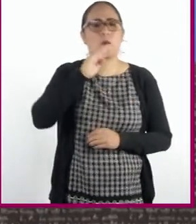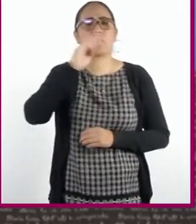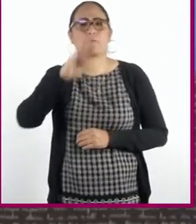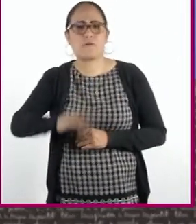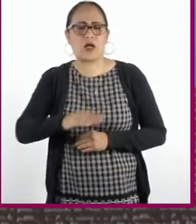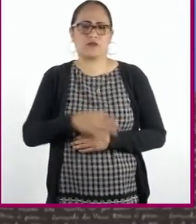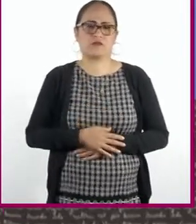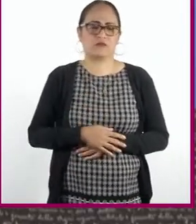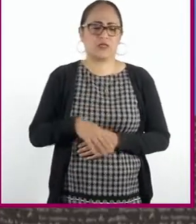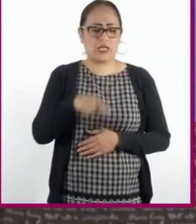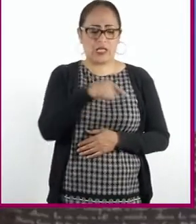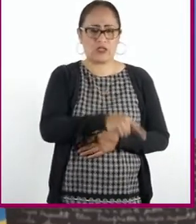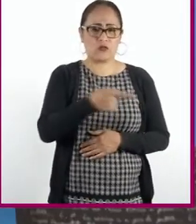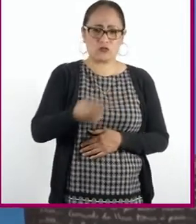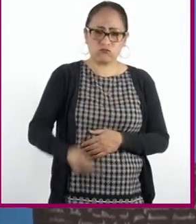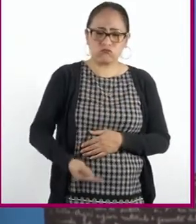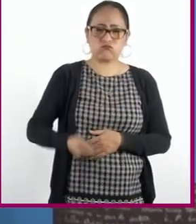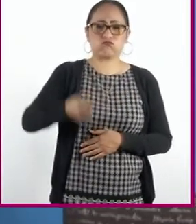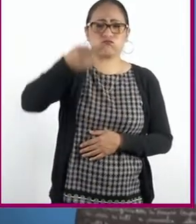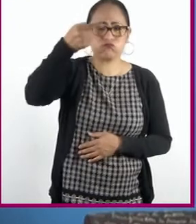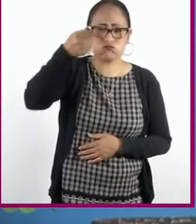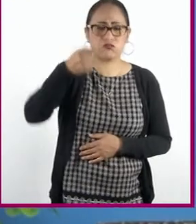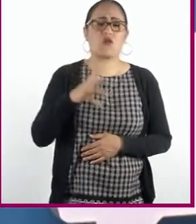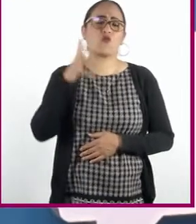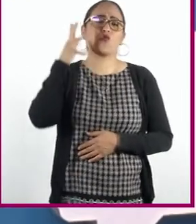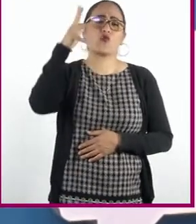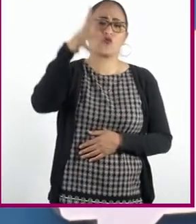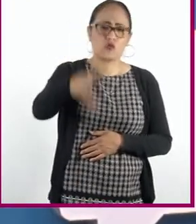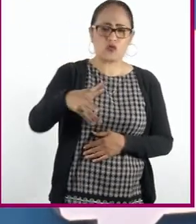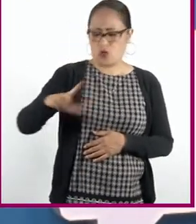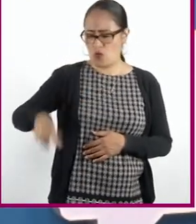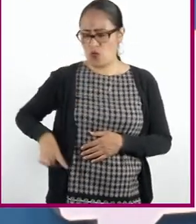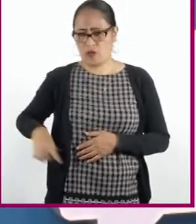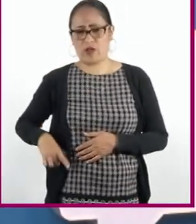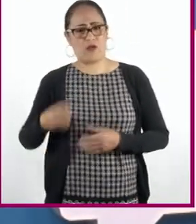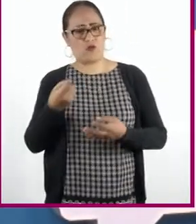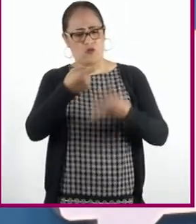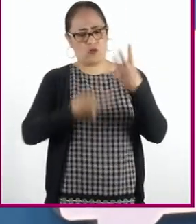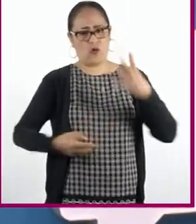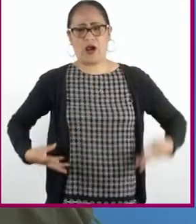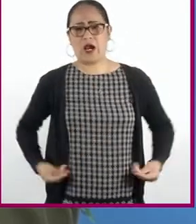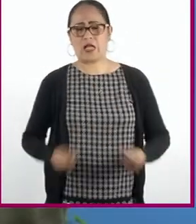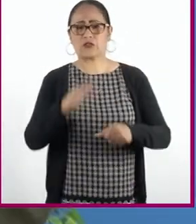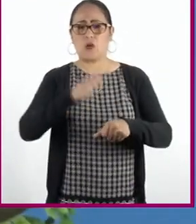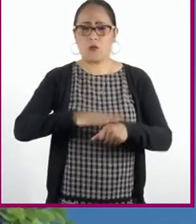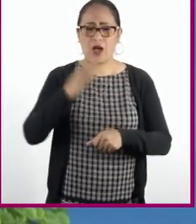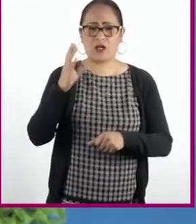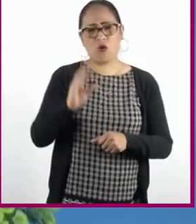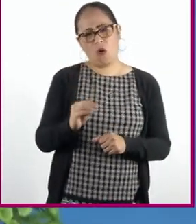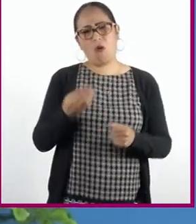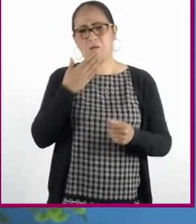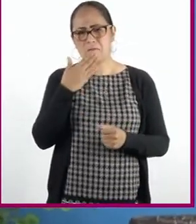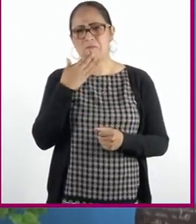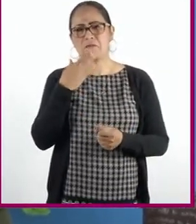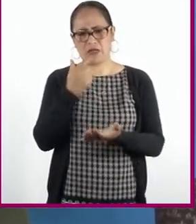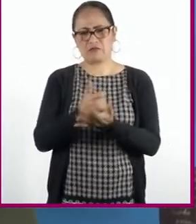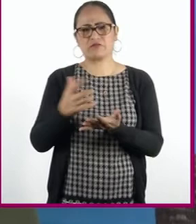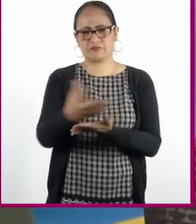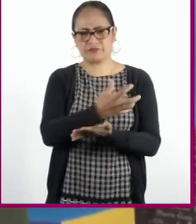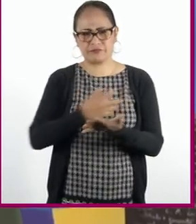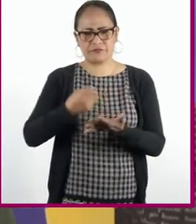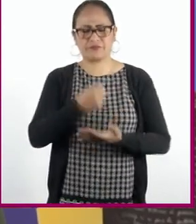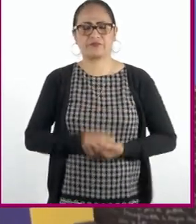determina su contribución o el costo a la sociedad a lo largo de sus vidas. Intervenciones y políticas enfocadas en la infancia son